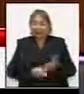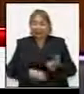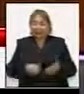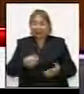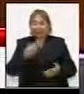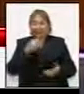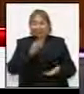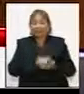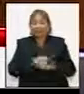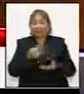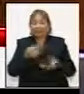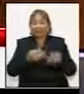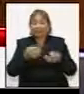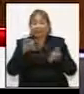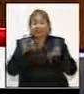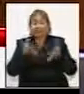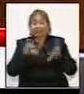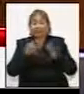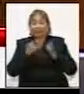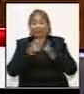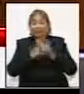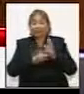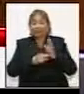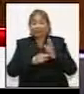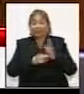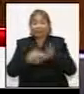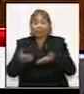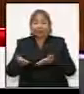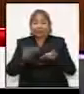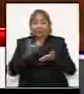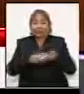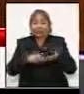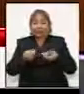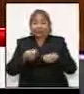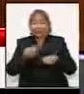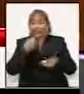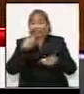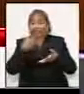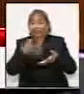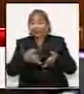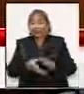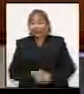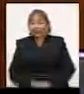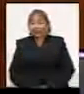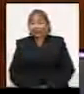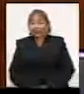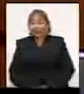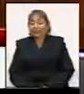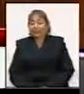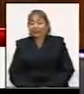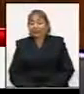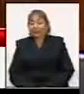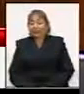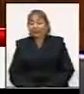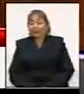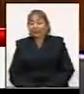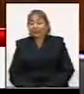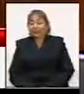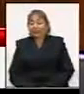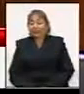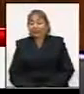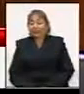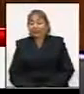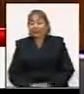que cuando se quedó en este proyecto, lo discutimos en la Comisión de Presupuesto, se quedó a fin de que, con